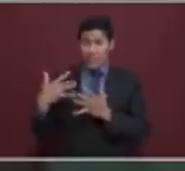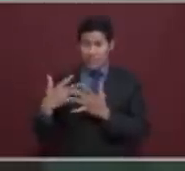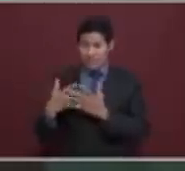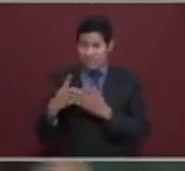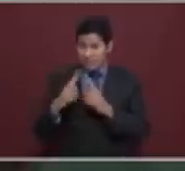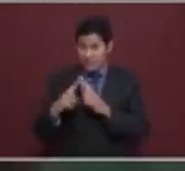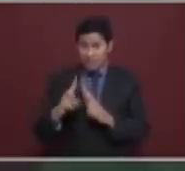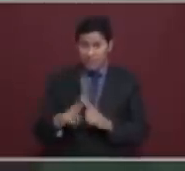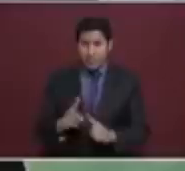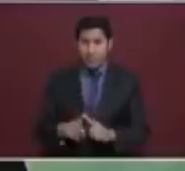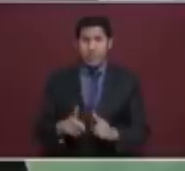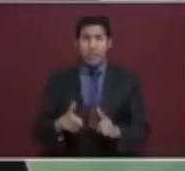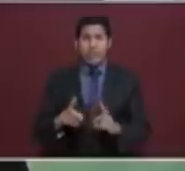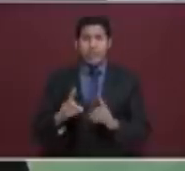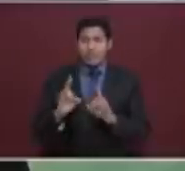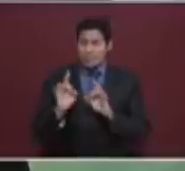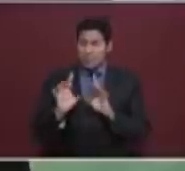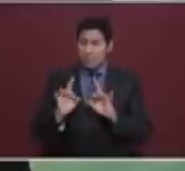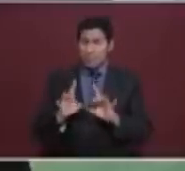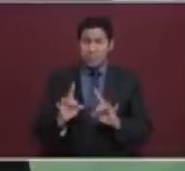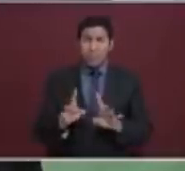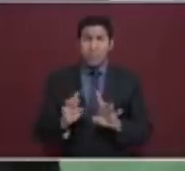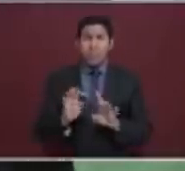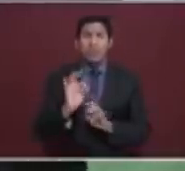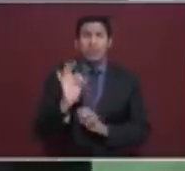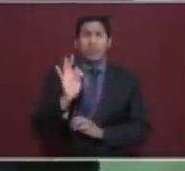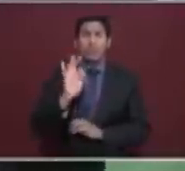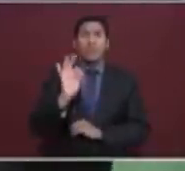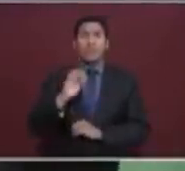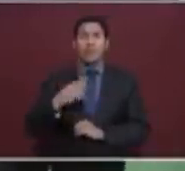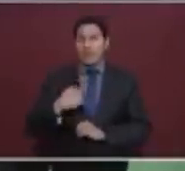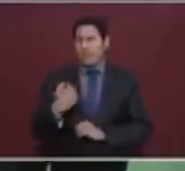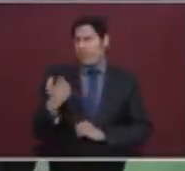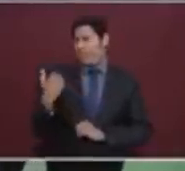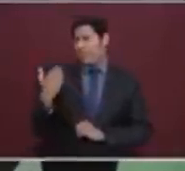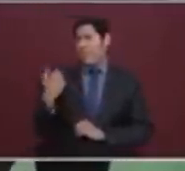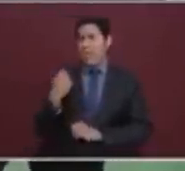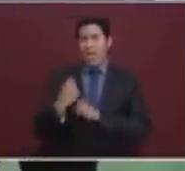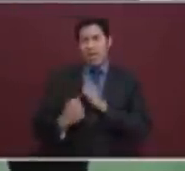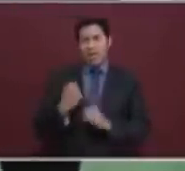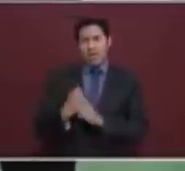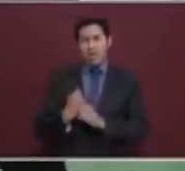y nos atenemos a los últimos tiempos